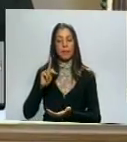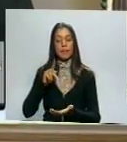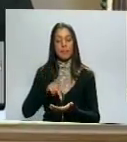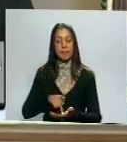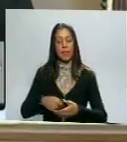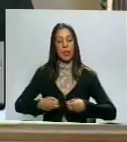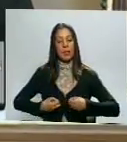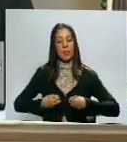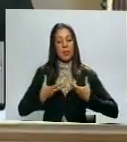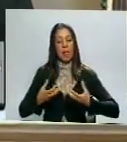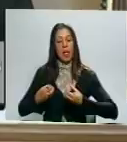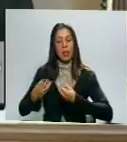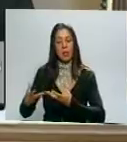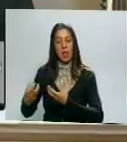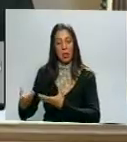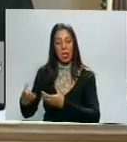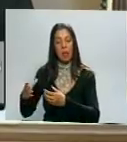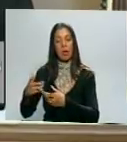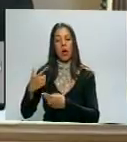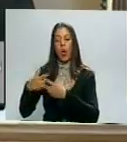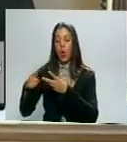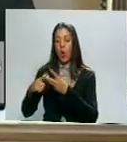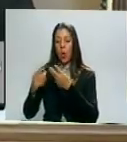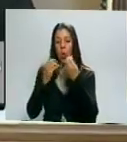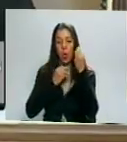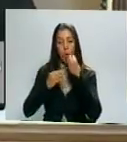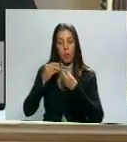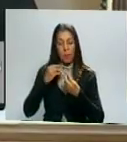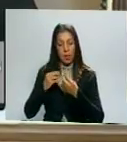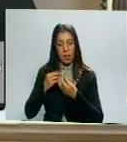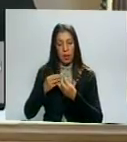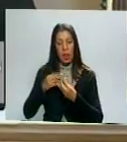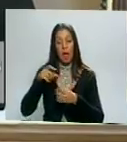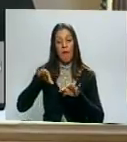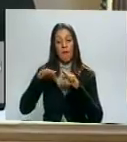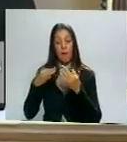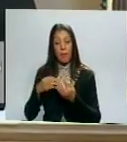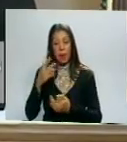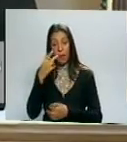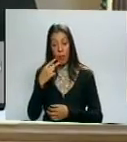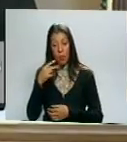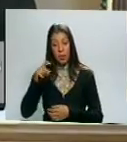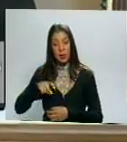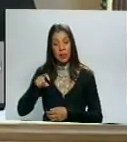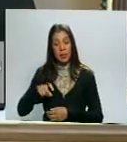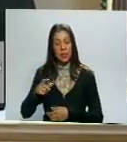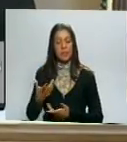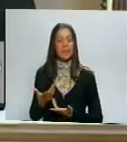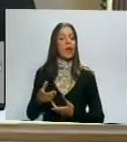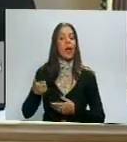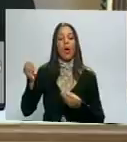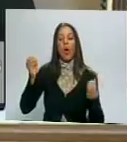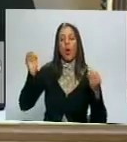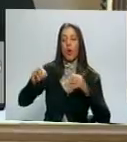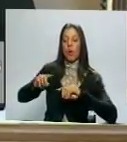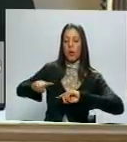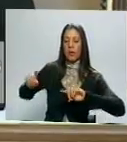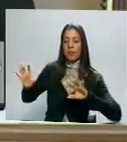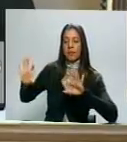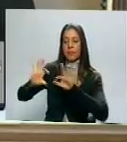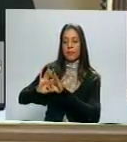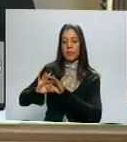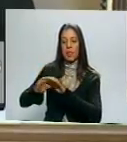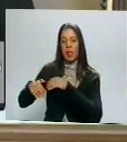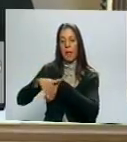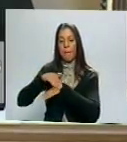y abastecimiento de los alimentos y otros productos requeridos por la familia que lo integran, en coordinación con el Ministerio del Poder